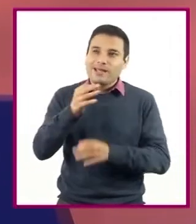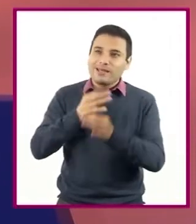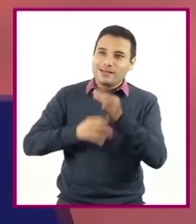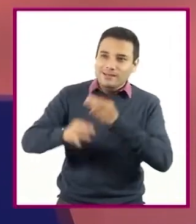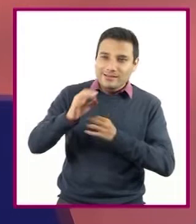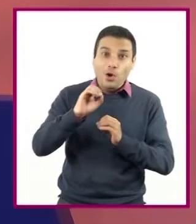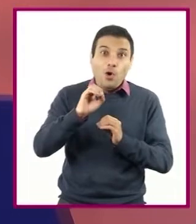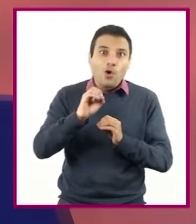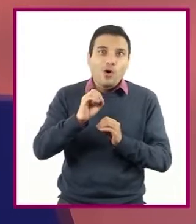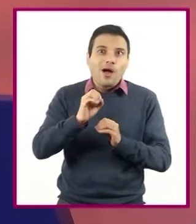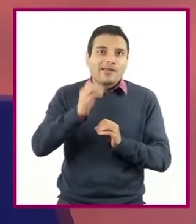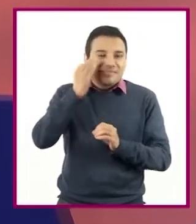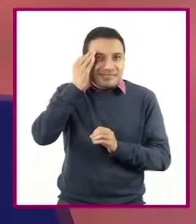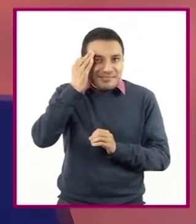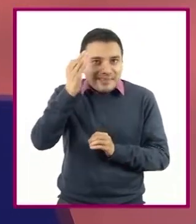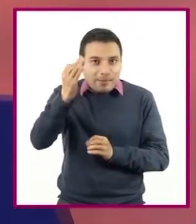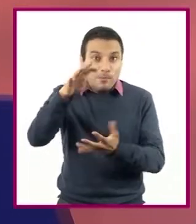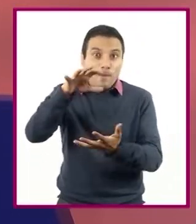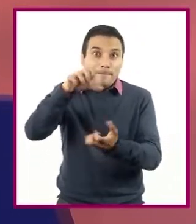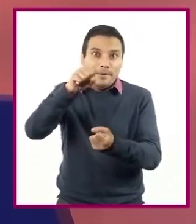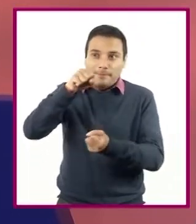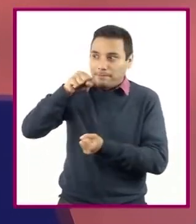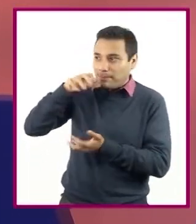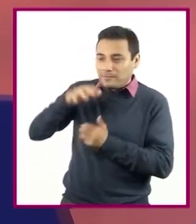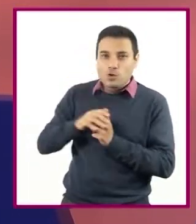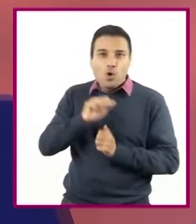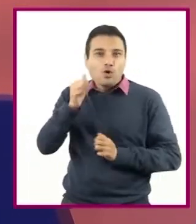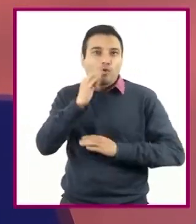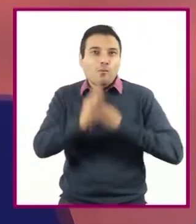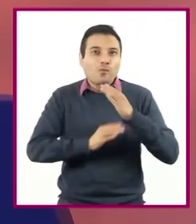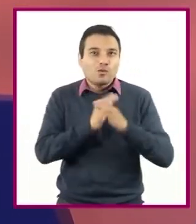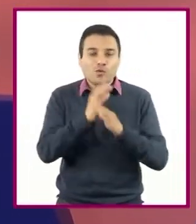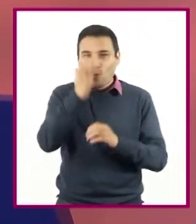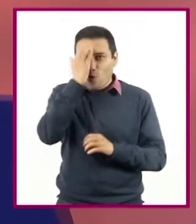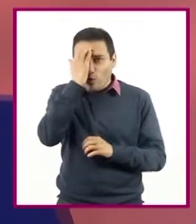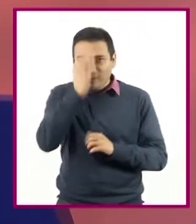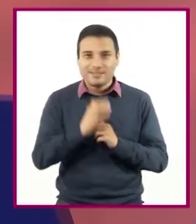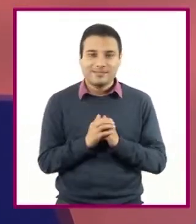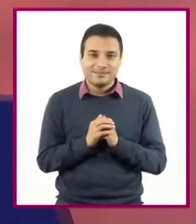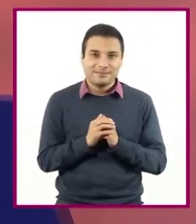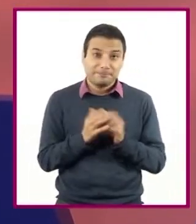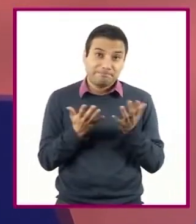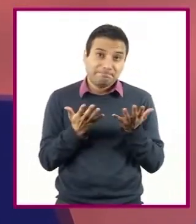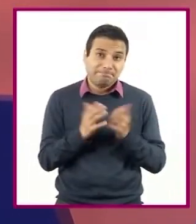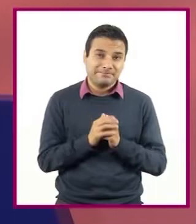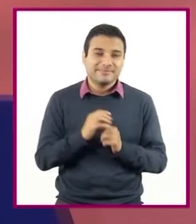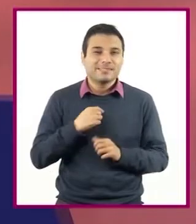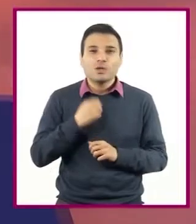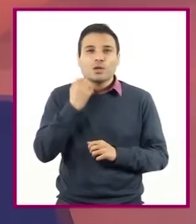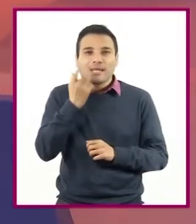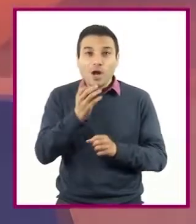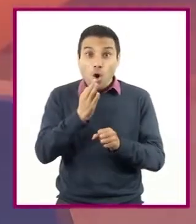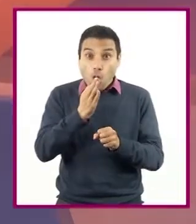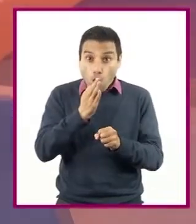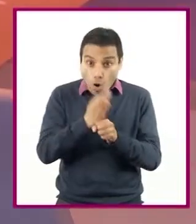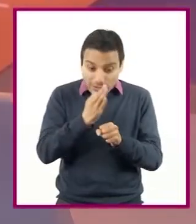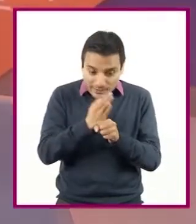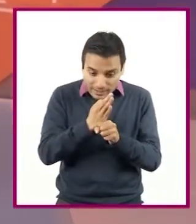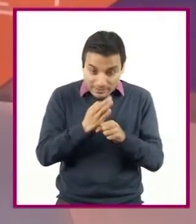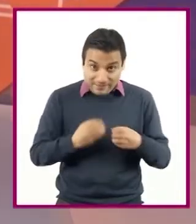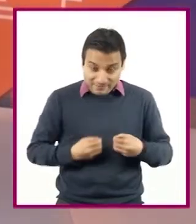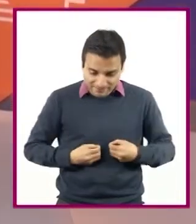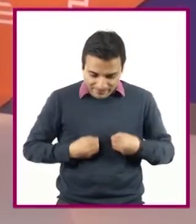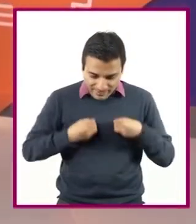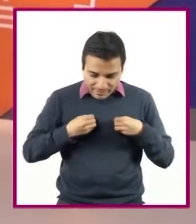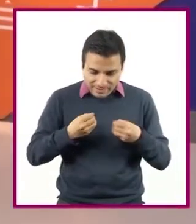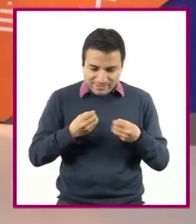geografía, conocer otros mundos, sentir de manera diferente. Es decir, escapar de lo existente e